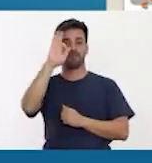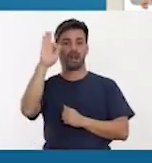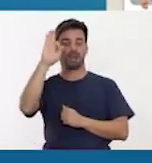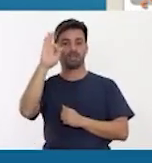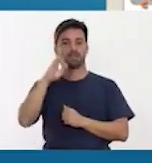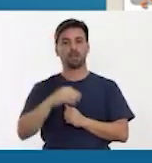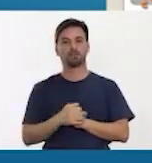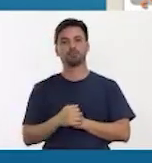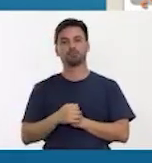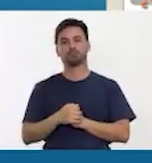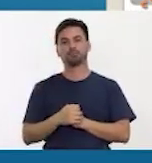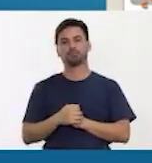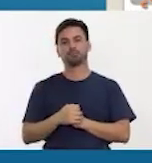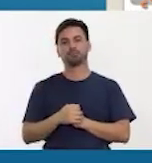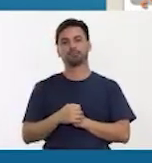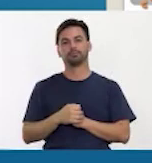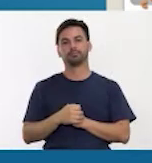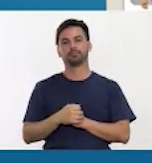de Rusia.